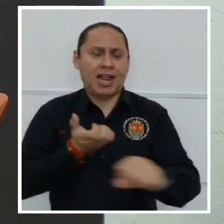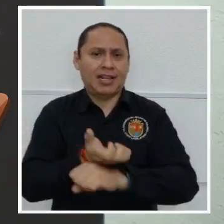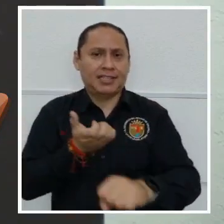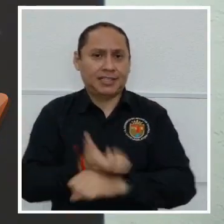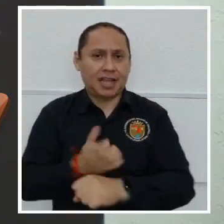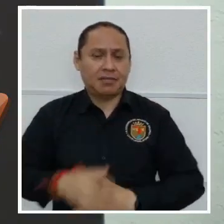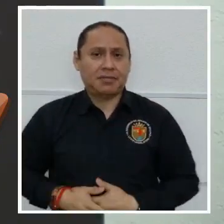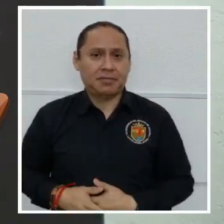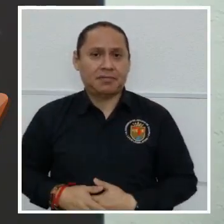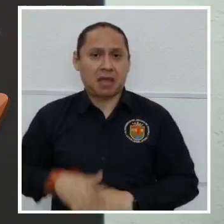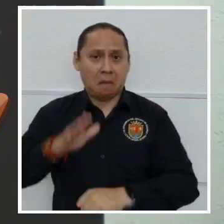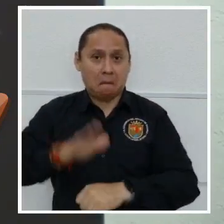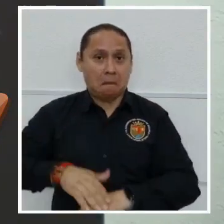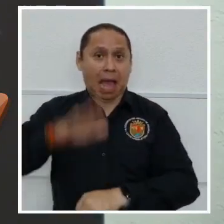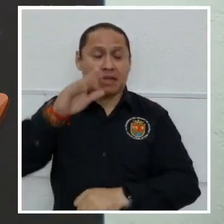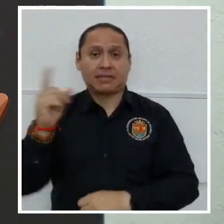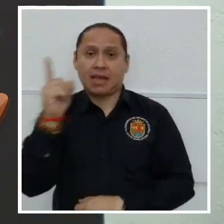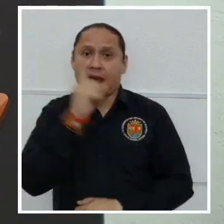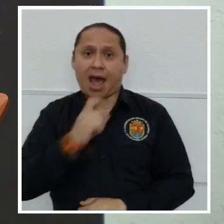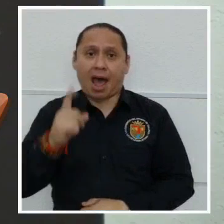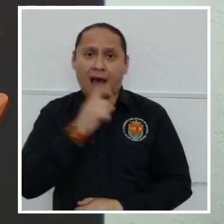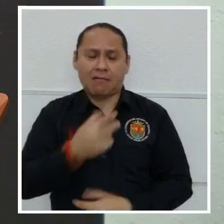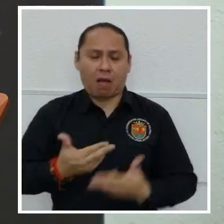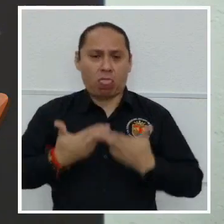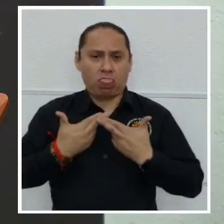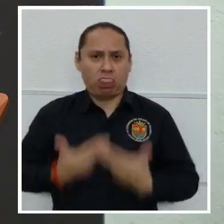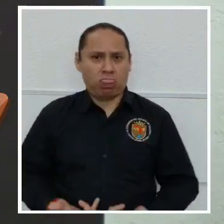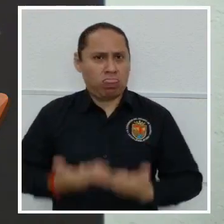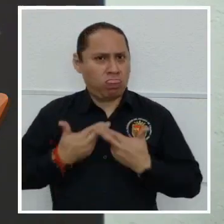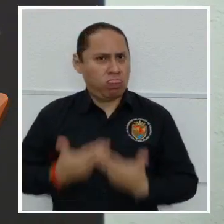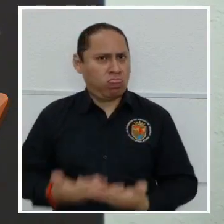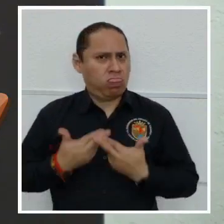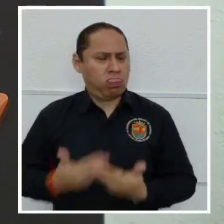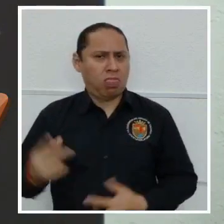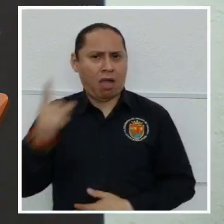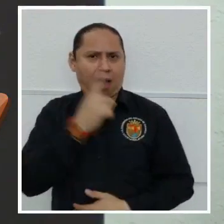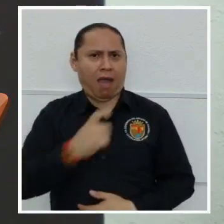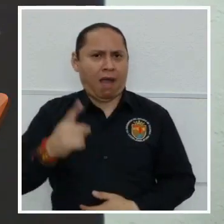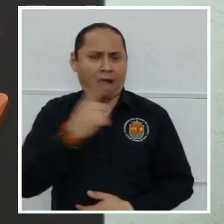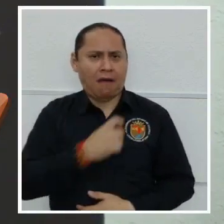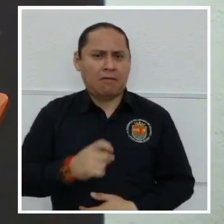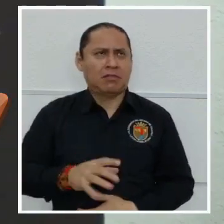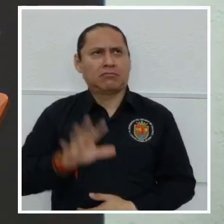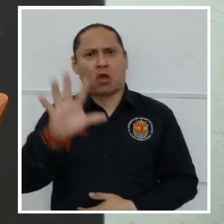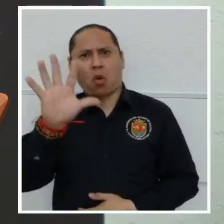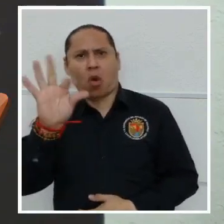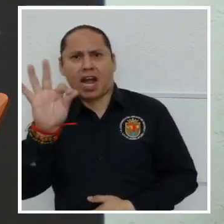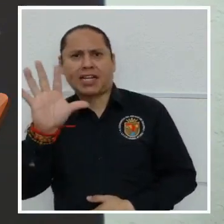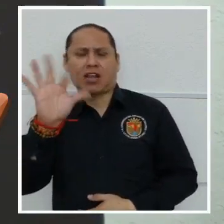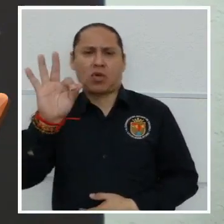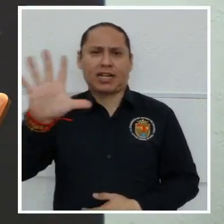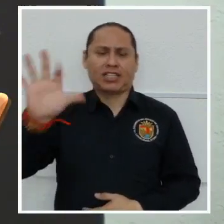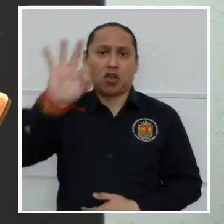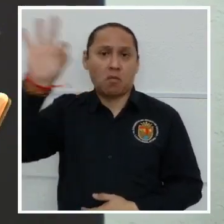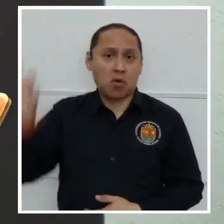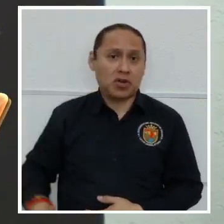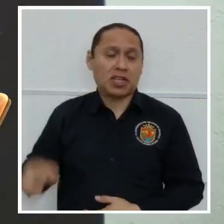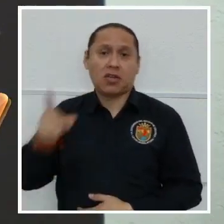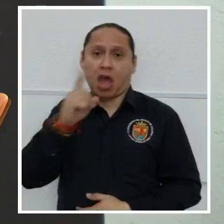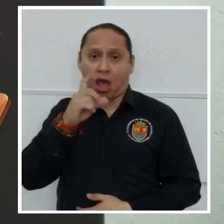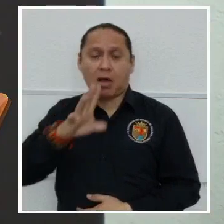estado que aporta entre el 40 y el 4% que contenemos